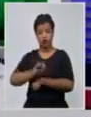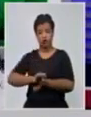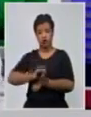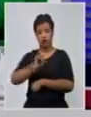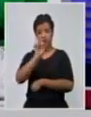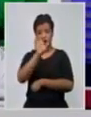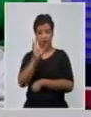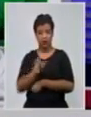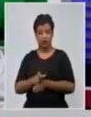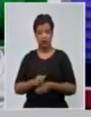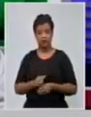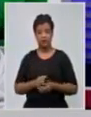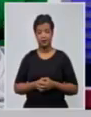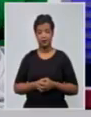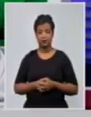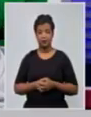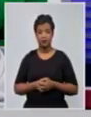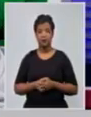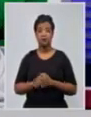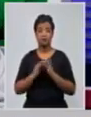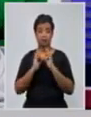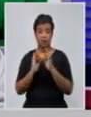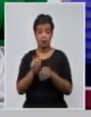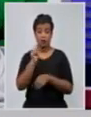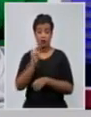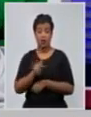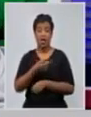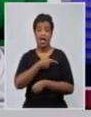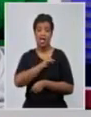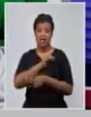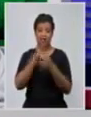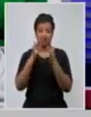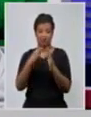son los extranjeros diagnosticados en